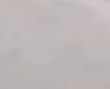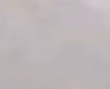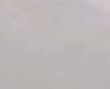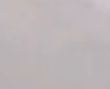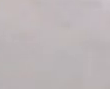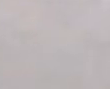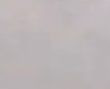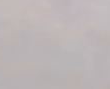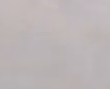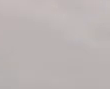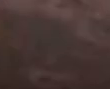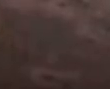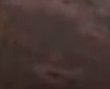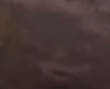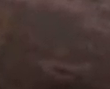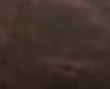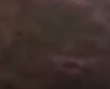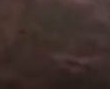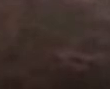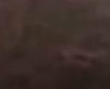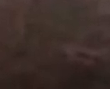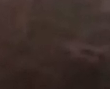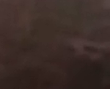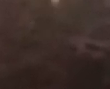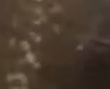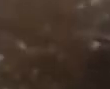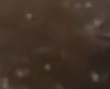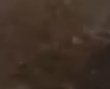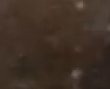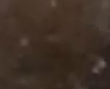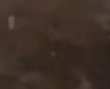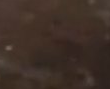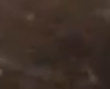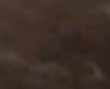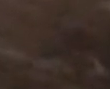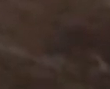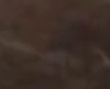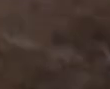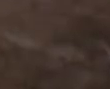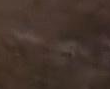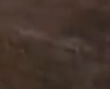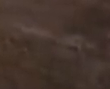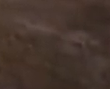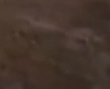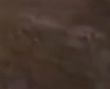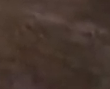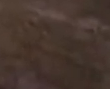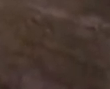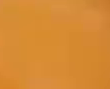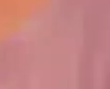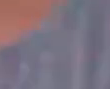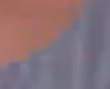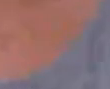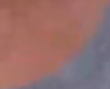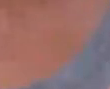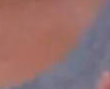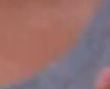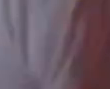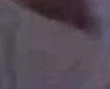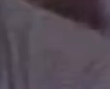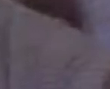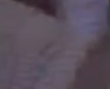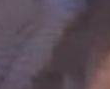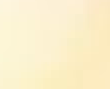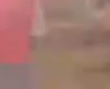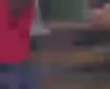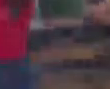Gran Premio Vicente Dupuy, te espera con sorteos de hasta 400 mil pesos en efectivo. Actividades para